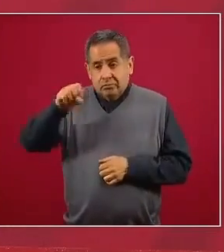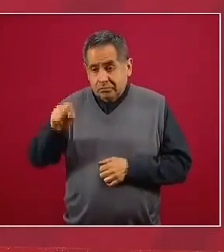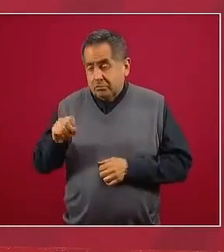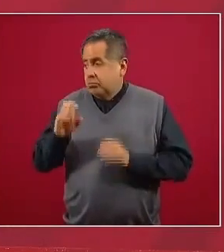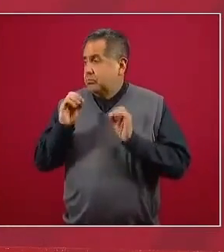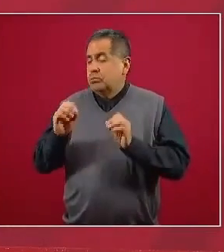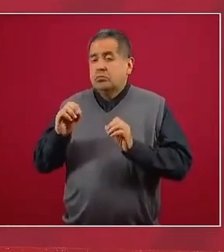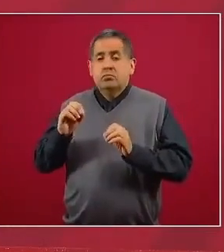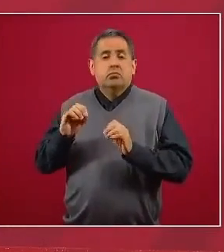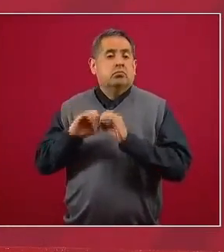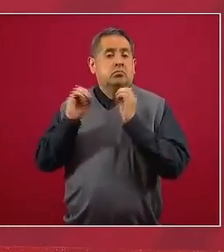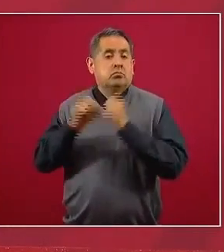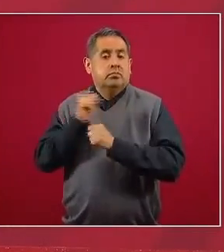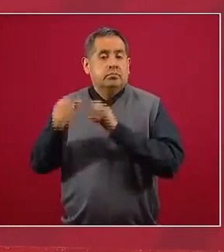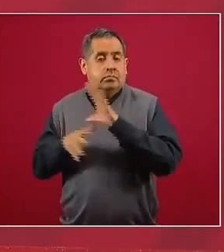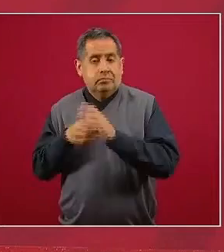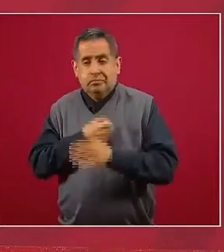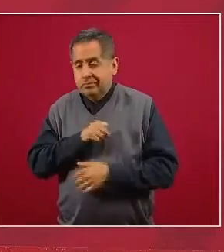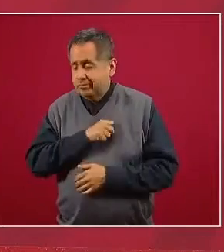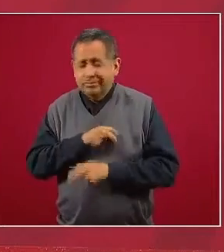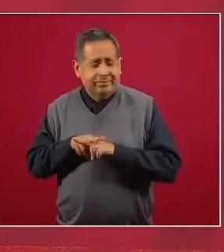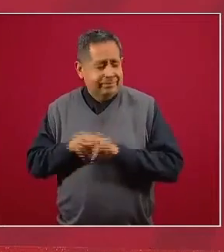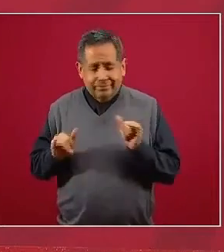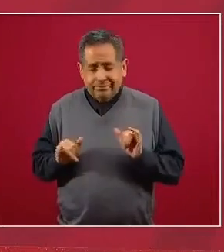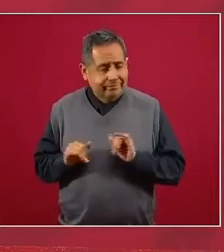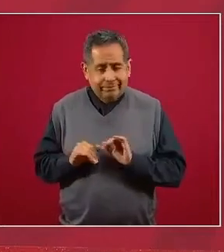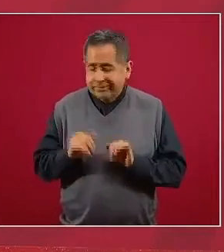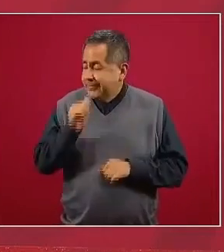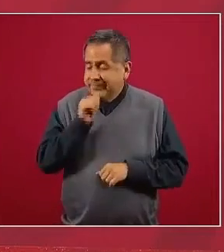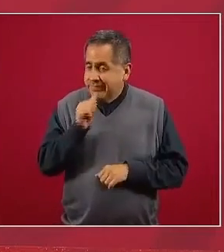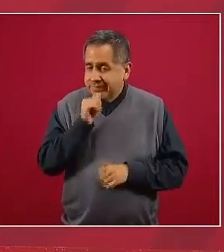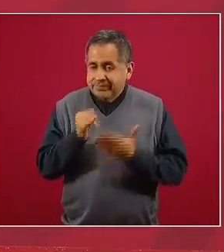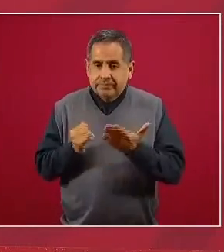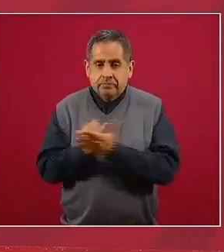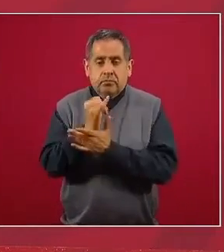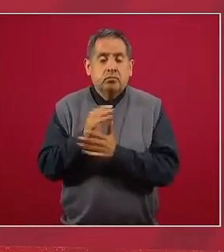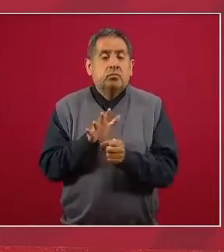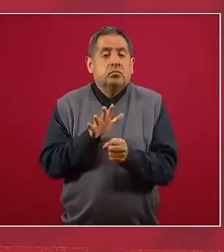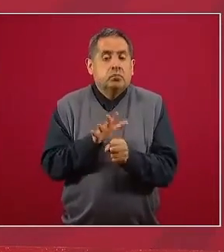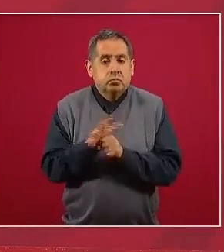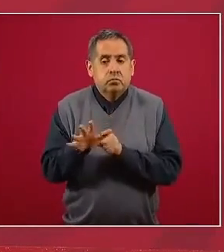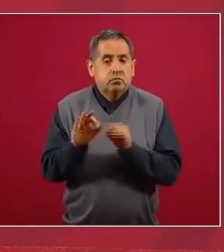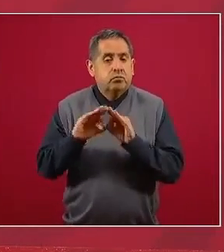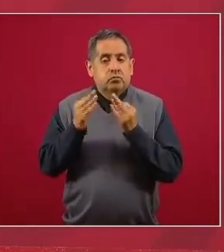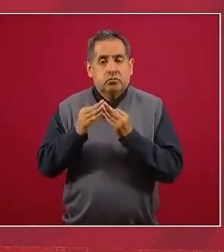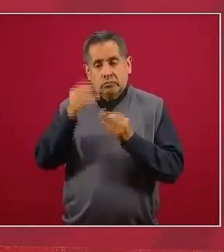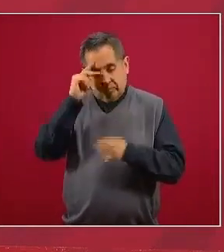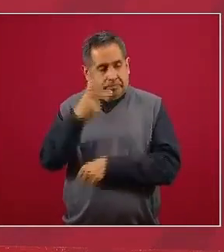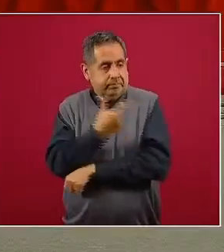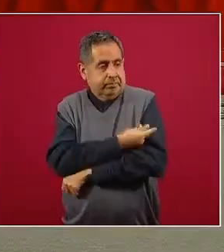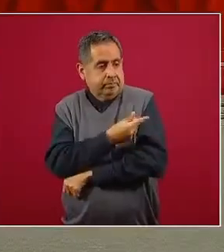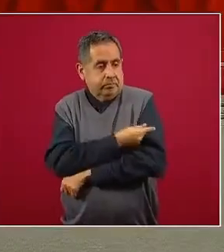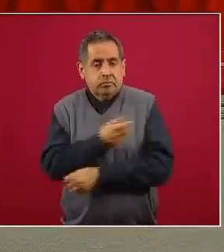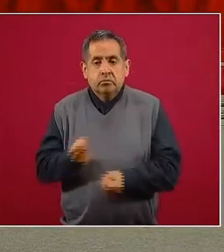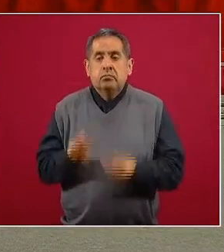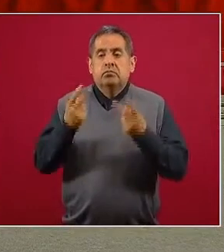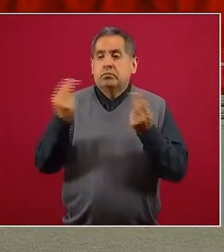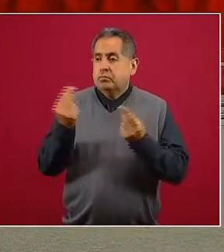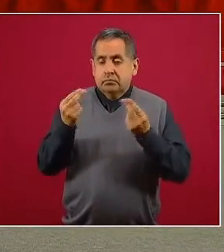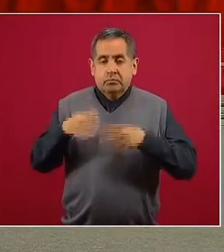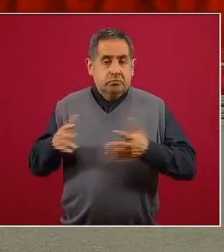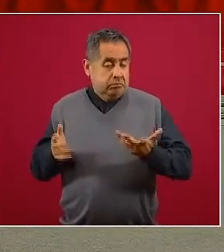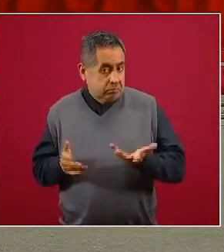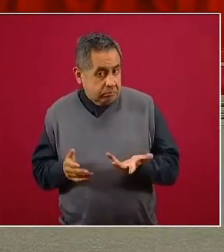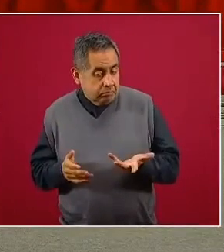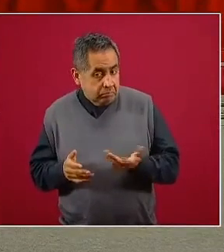o la Organización Panamericana de la Salud, han definido cuál es el esquema de vacunación necesario.